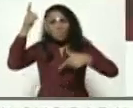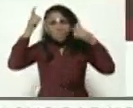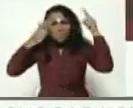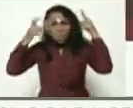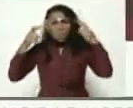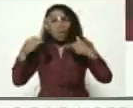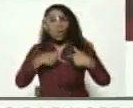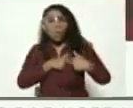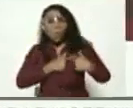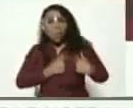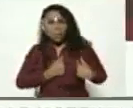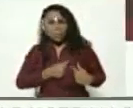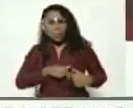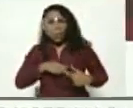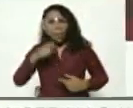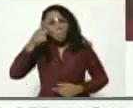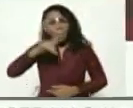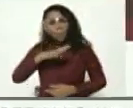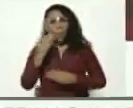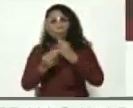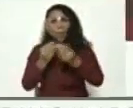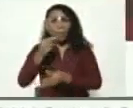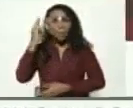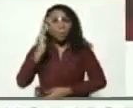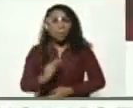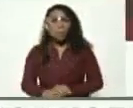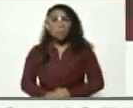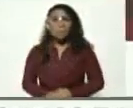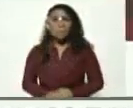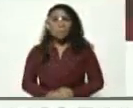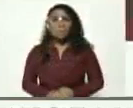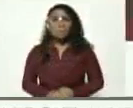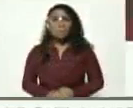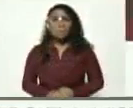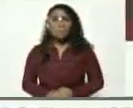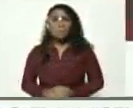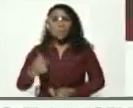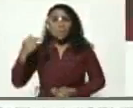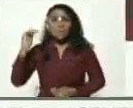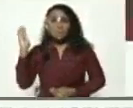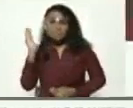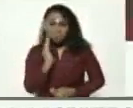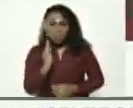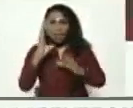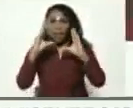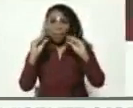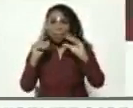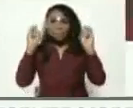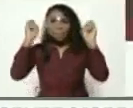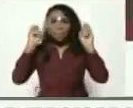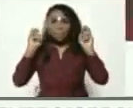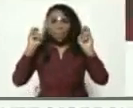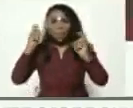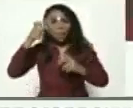es corazón del pueblo, tal como lo es Bolívar. Vine a hablar de Bolívar, a quien